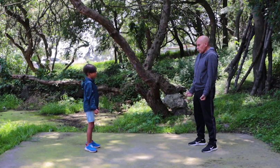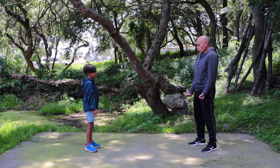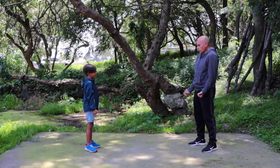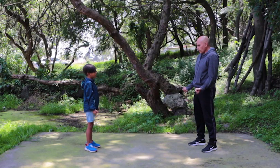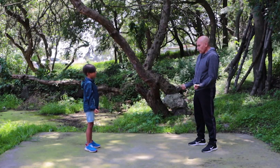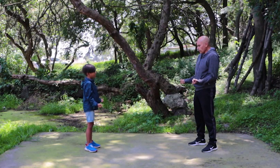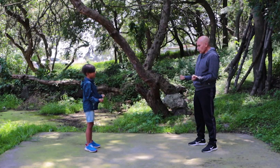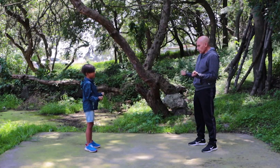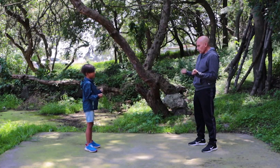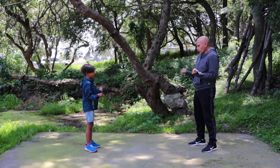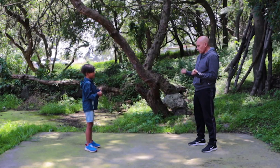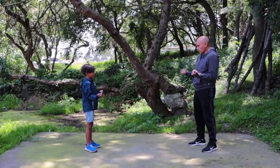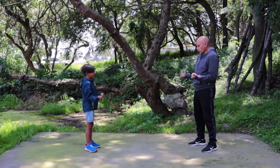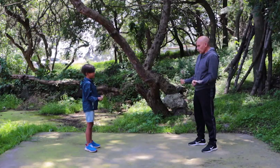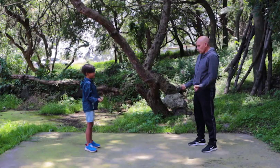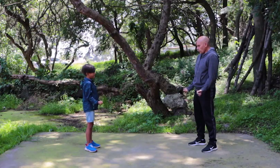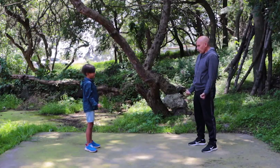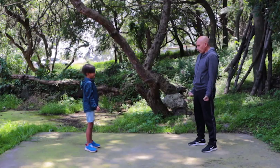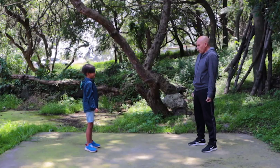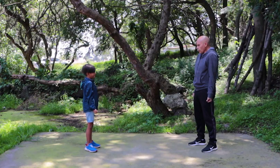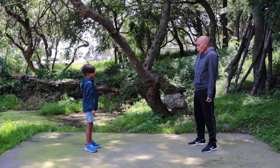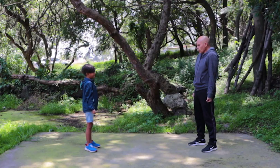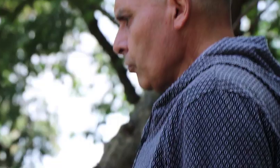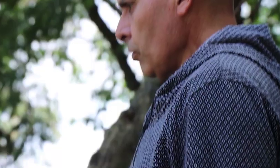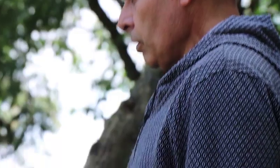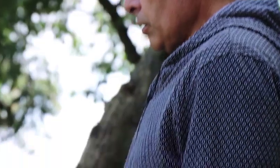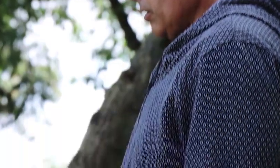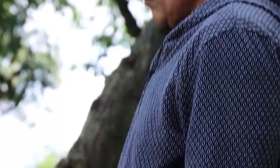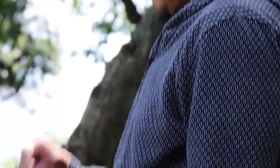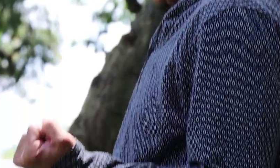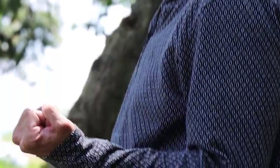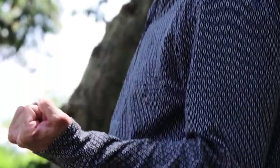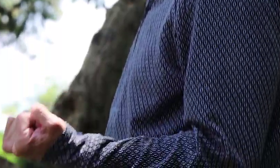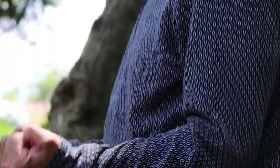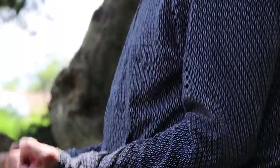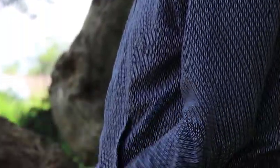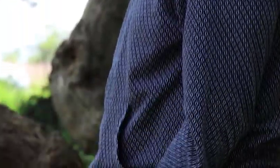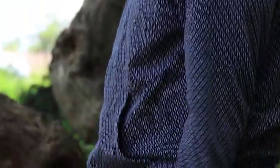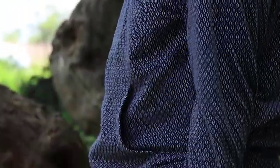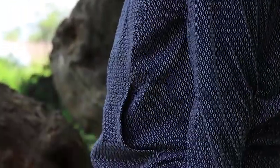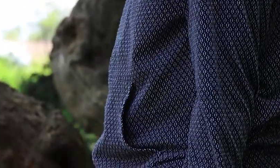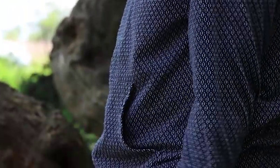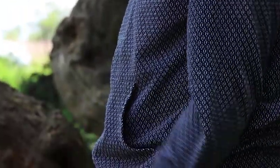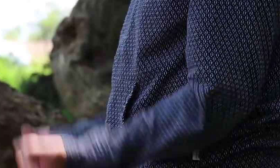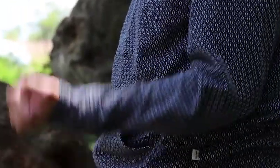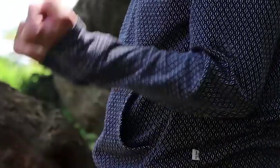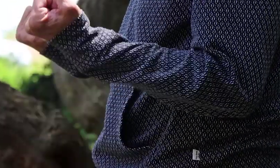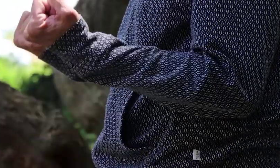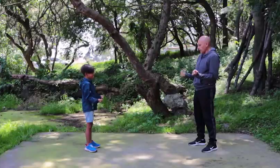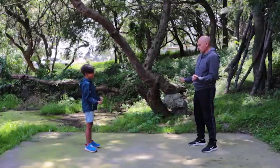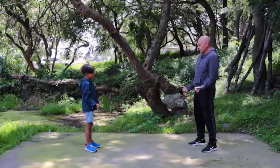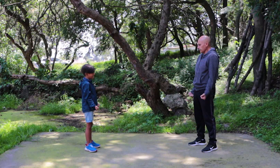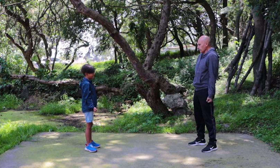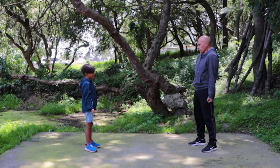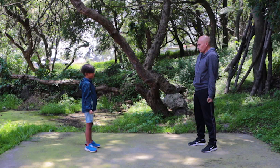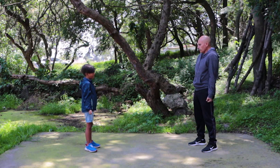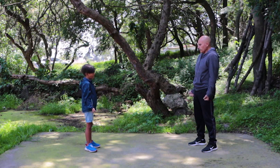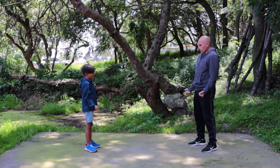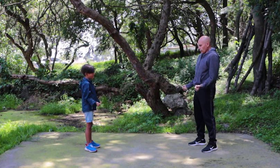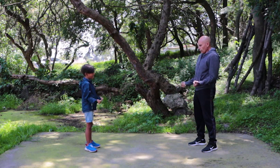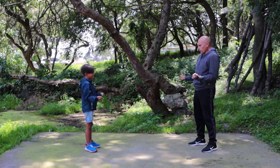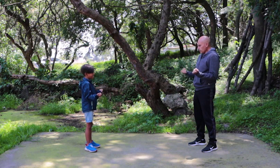cuerpo y vamos a hacer la flexión a 90 grados. Bajamos, flexionamos, exacto, muy bien, Yair, así,